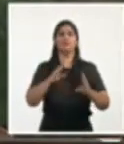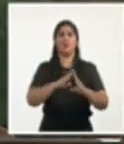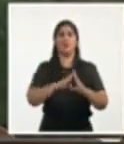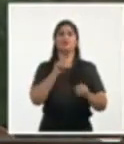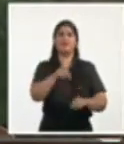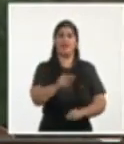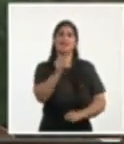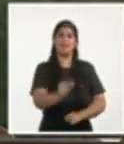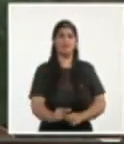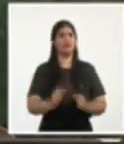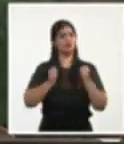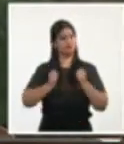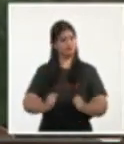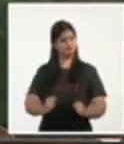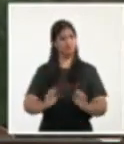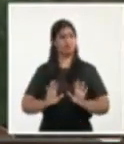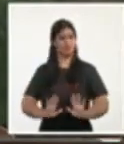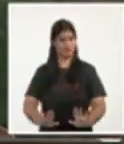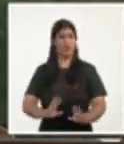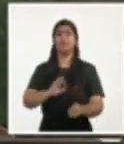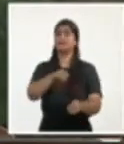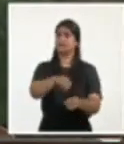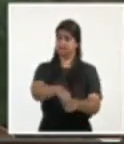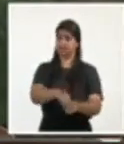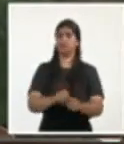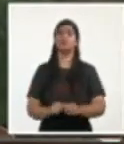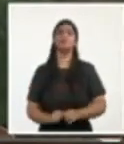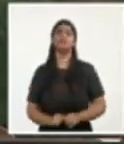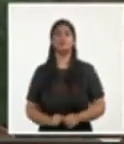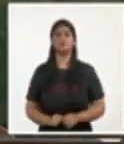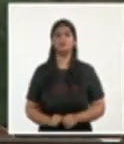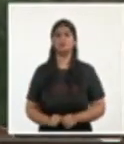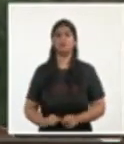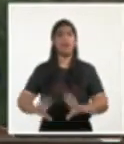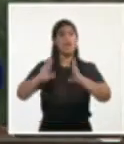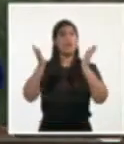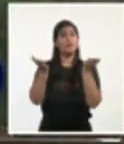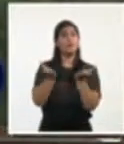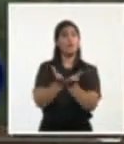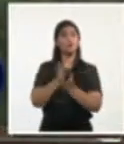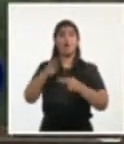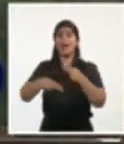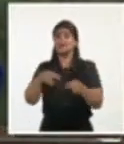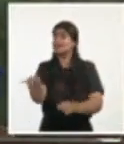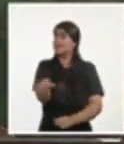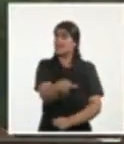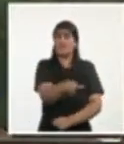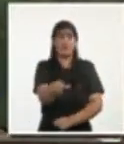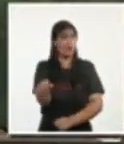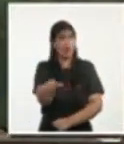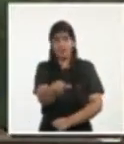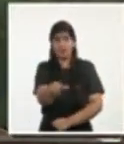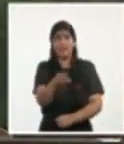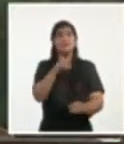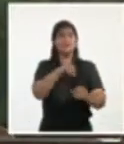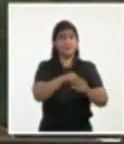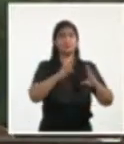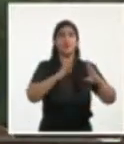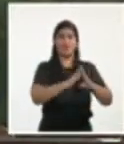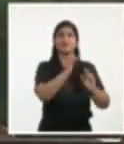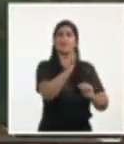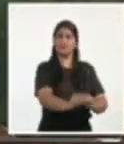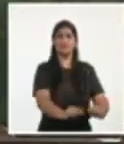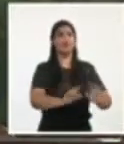determinados protocolos y determinadas experiencias en Cuba, pero que creo que en el futuro incluso lo tenemos que aplicar con una